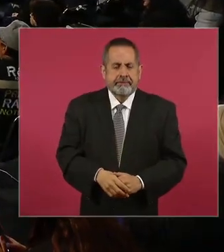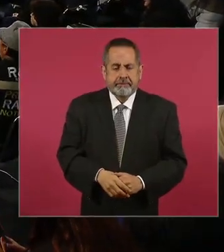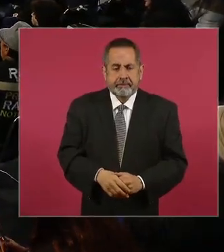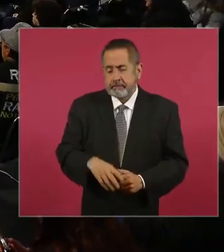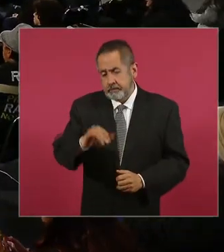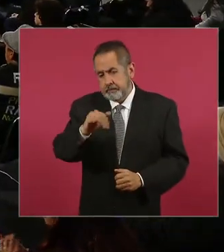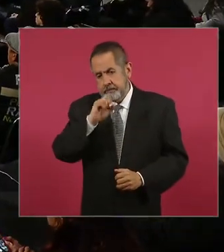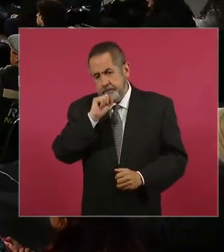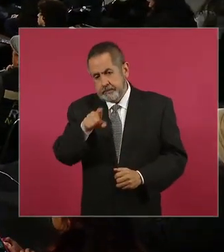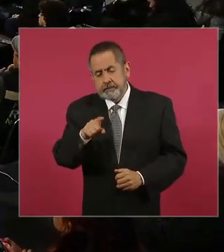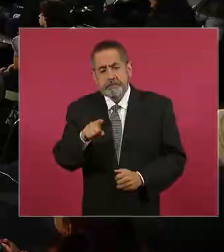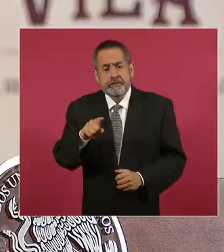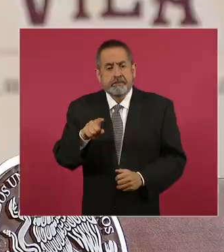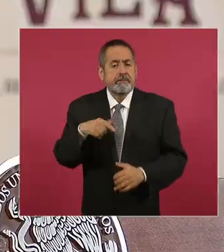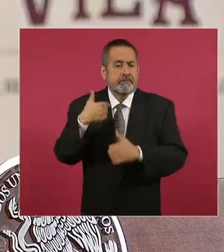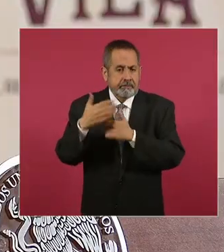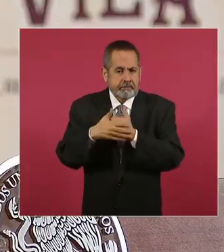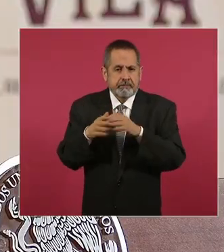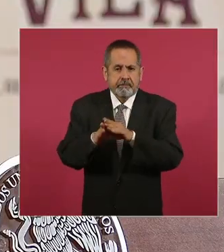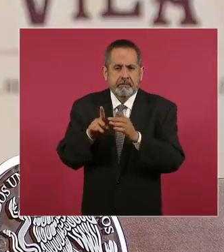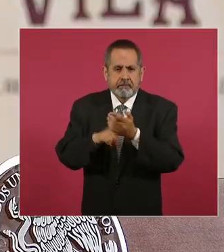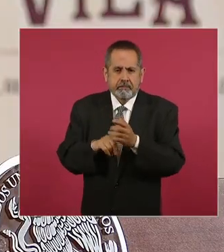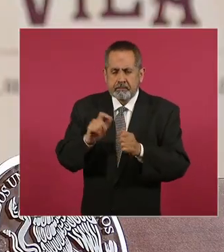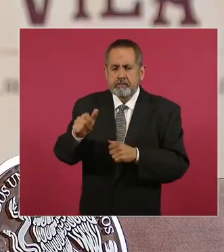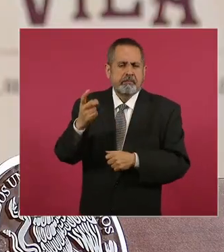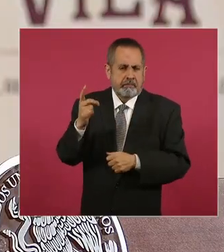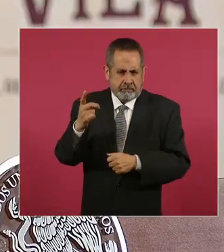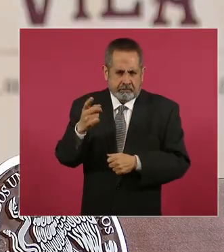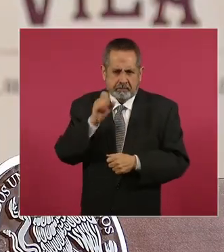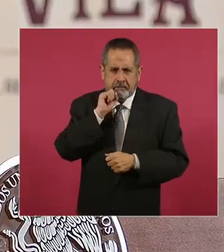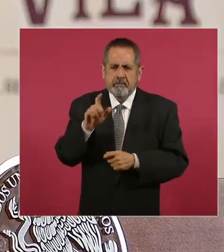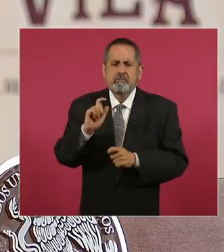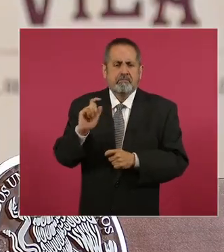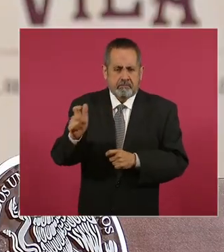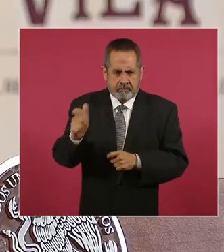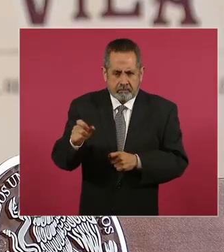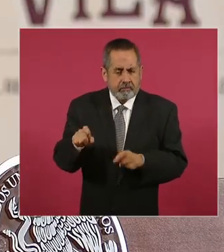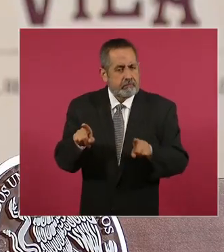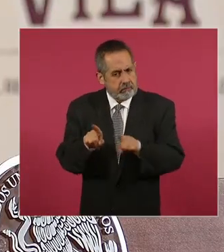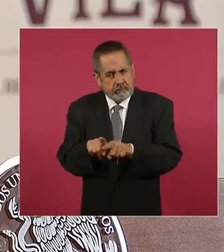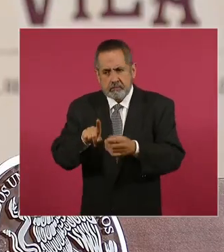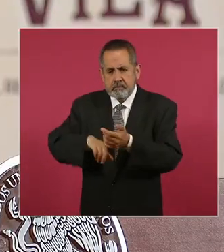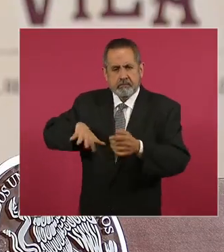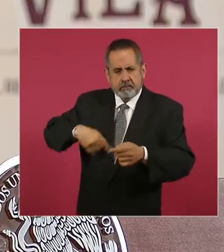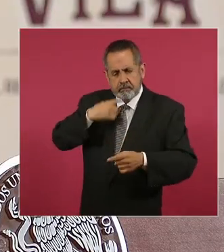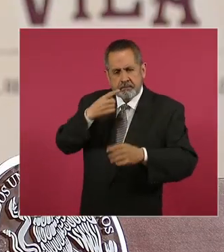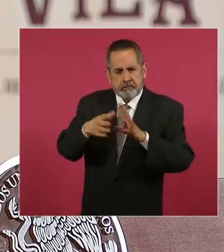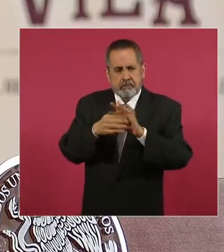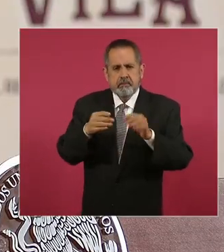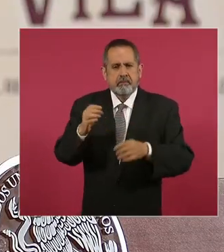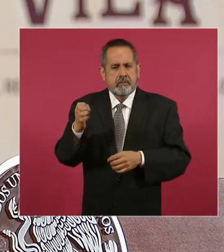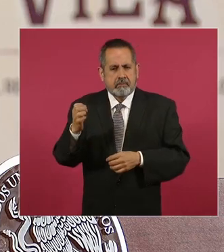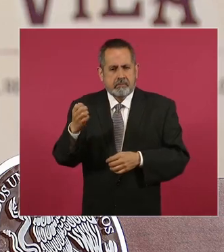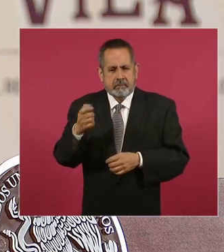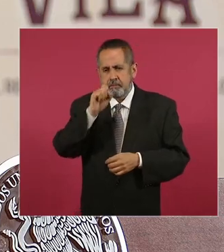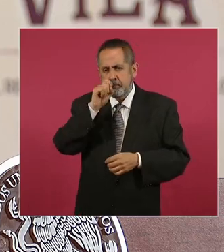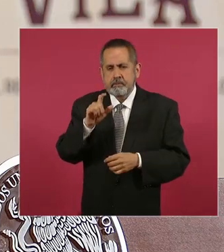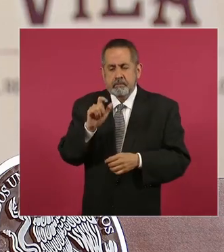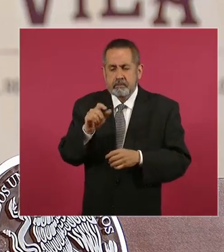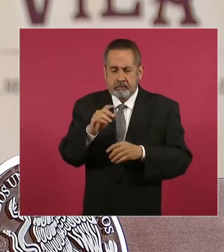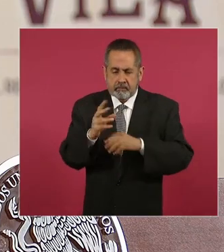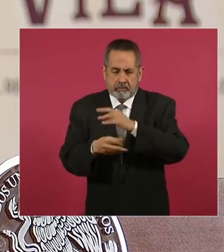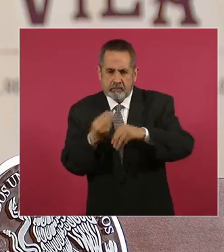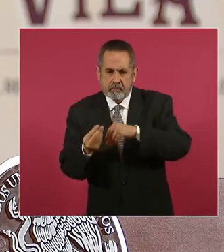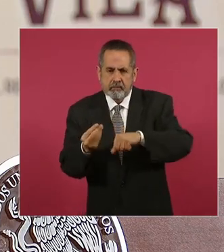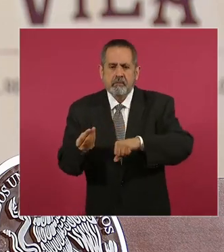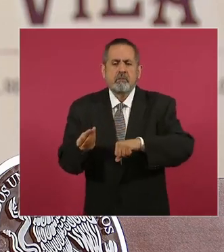y también vendrá evidentemente la de diciembre, y también, como ya comentamos, en el mes de enero se va a actualizar el